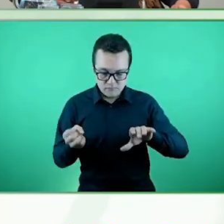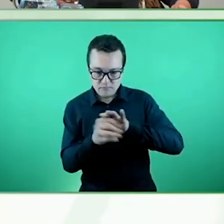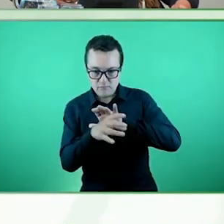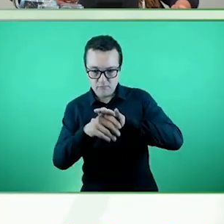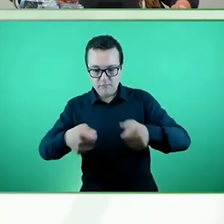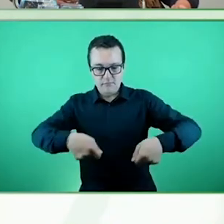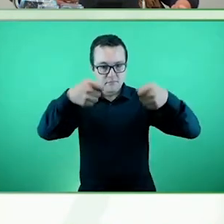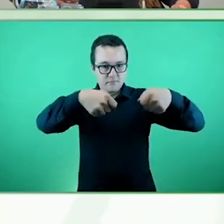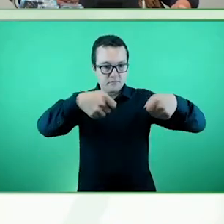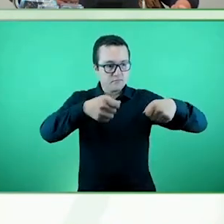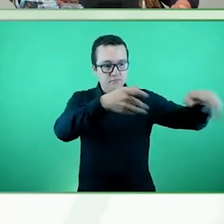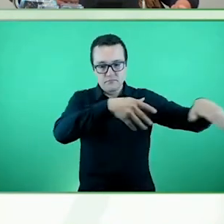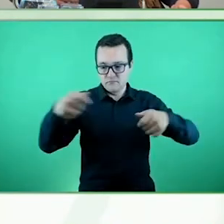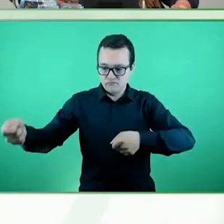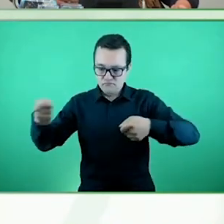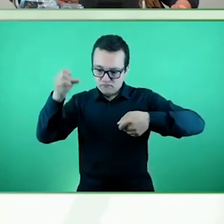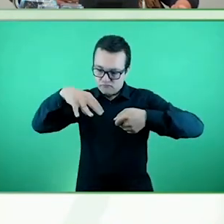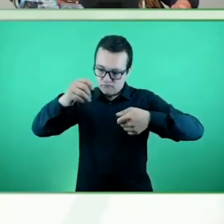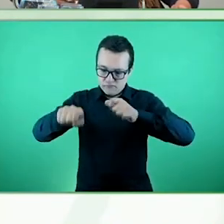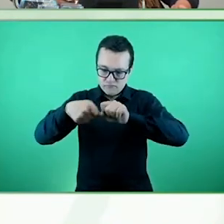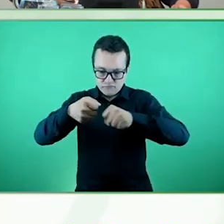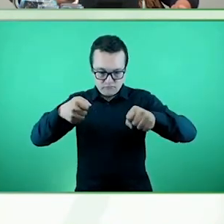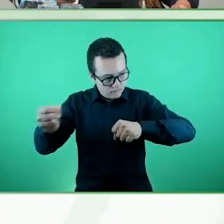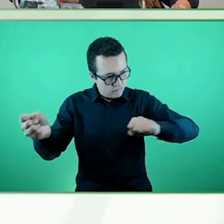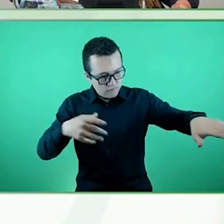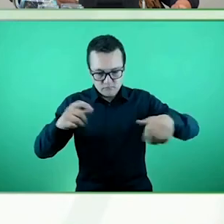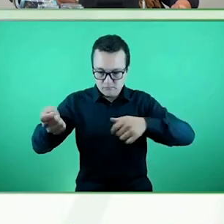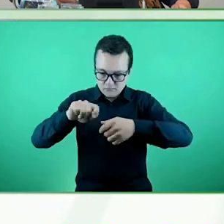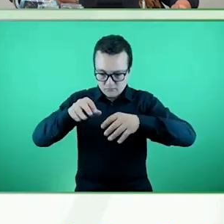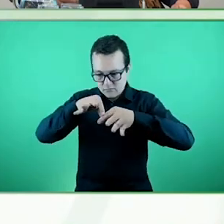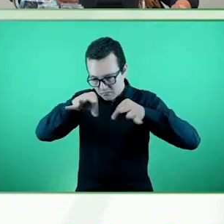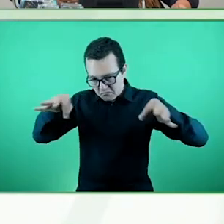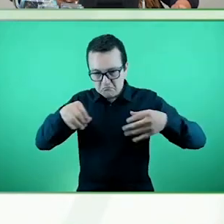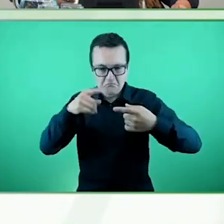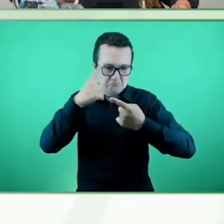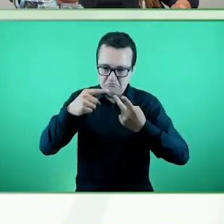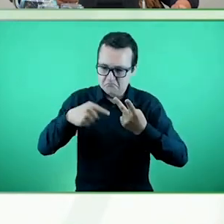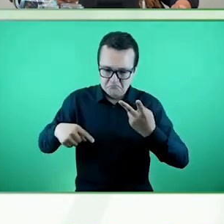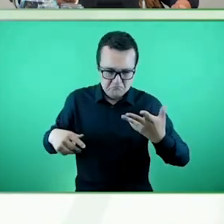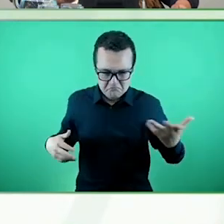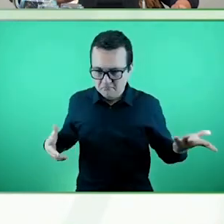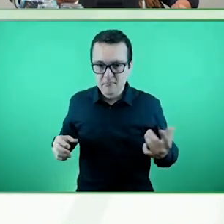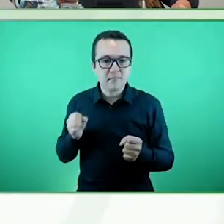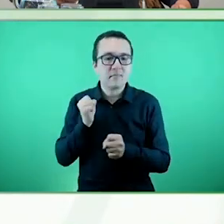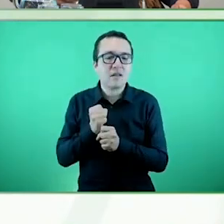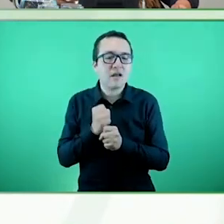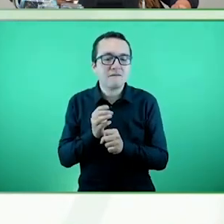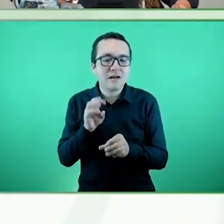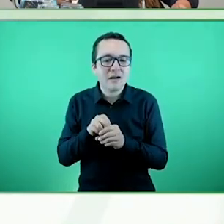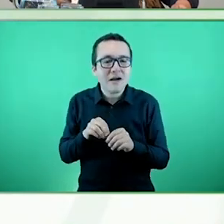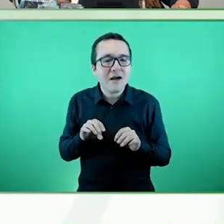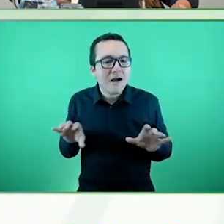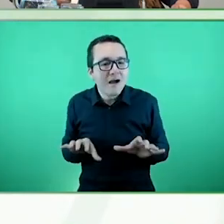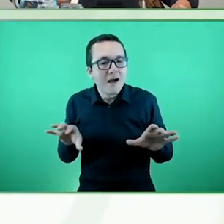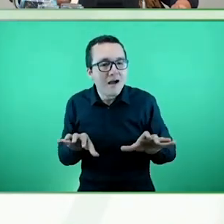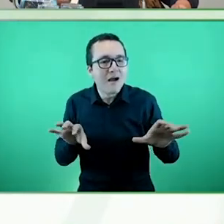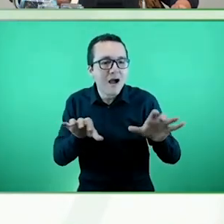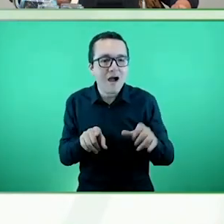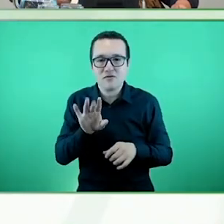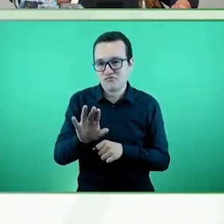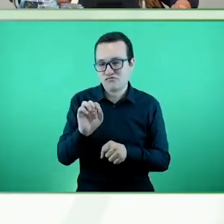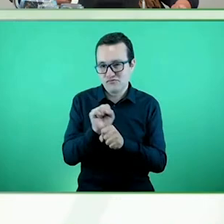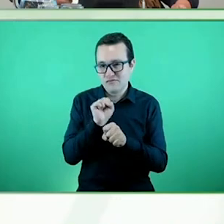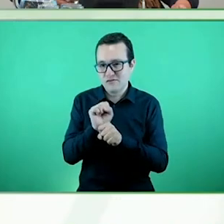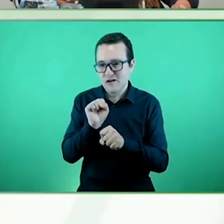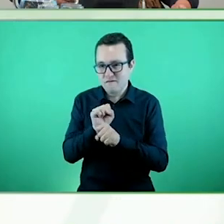que para realizar las labores laborales, ¿cierto?, las labores del trabajo, también